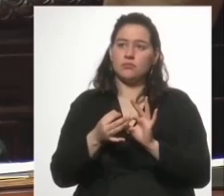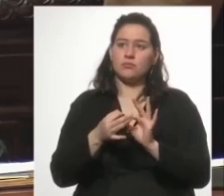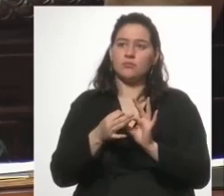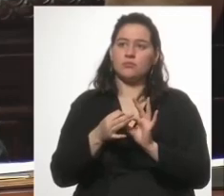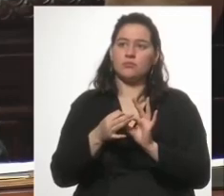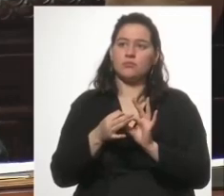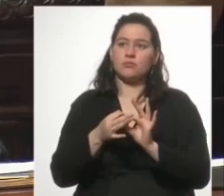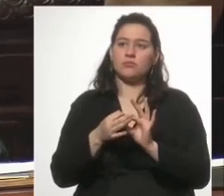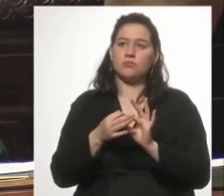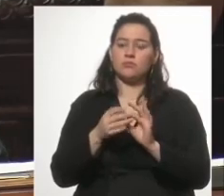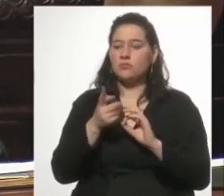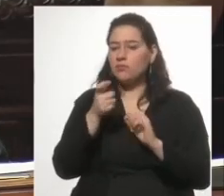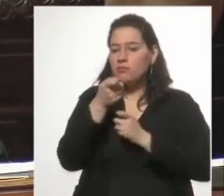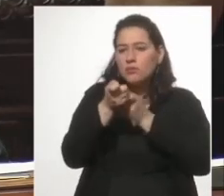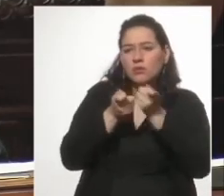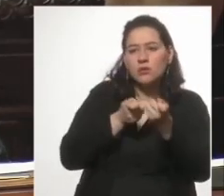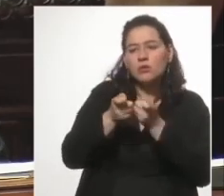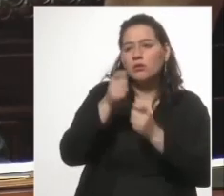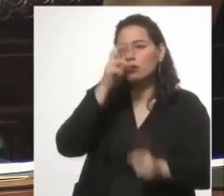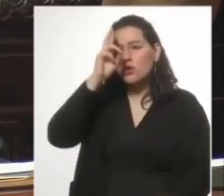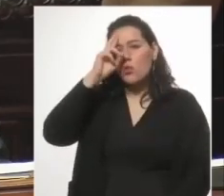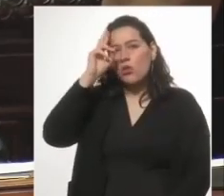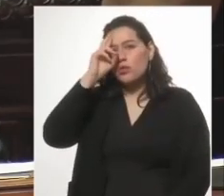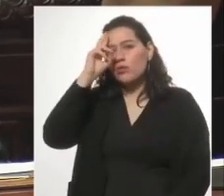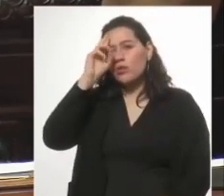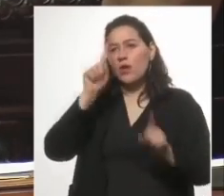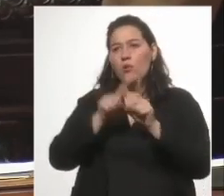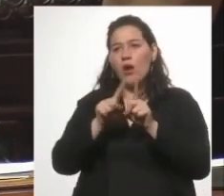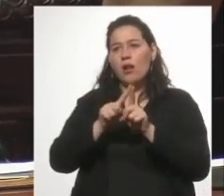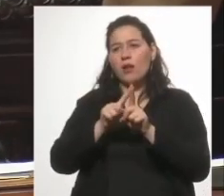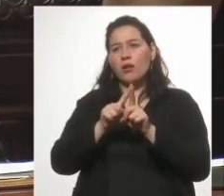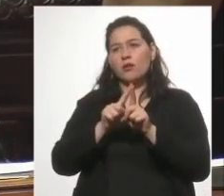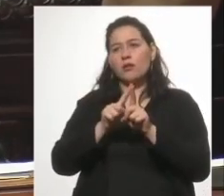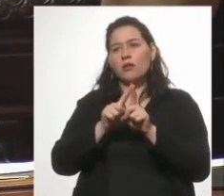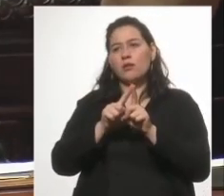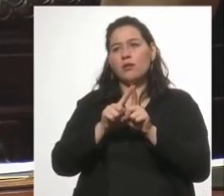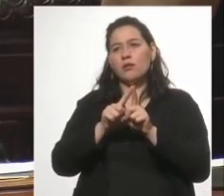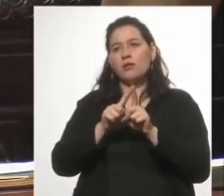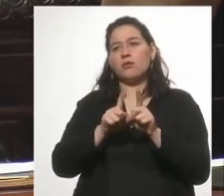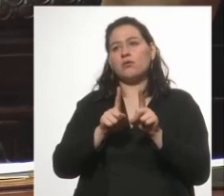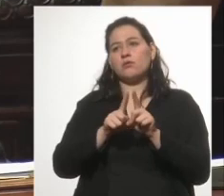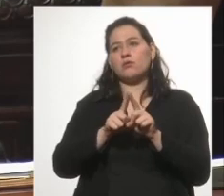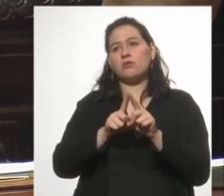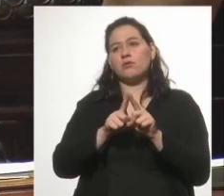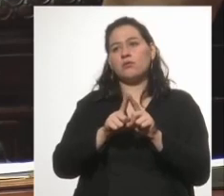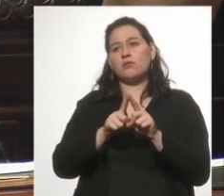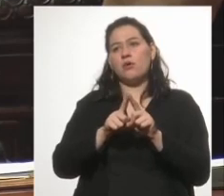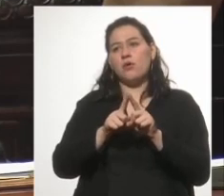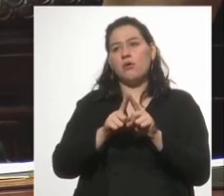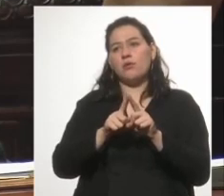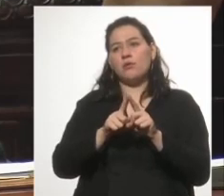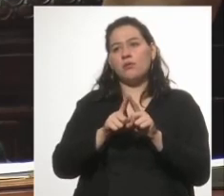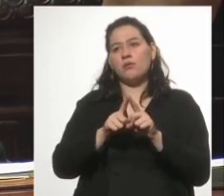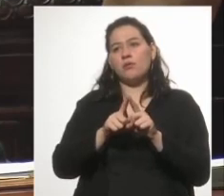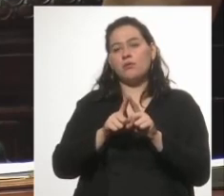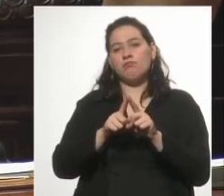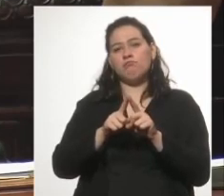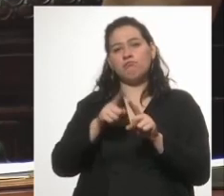Toda esta maniobra será recordada como un boomerang que se volvió contra el